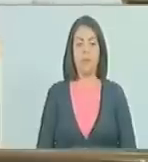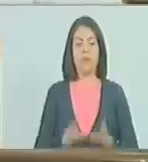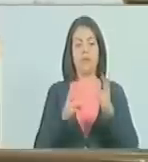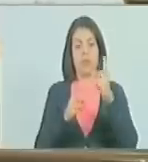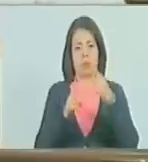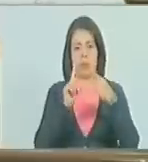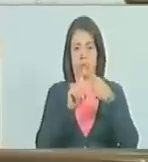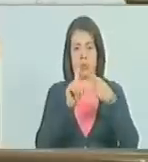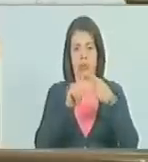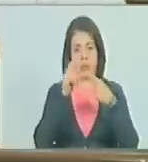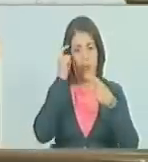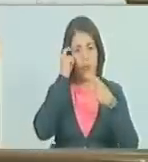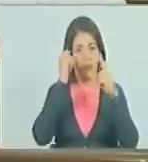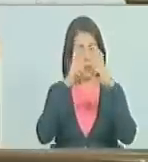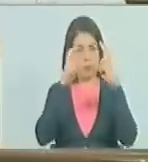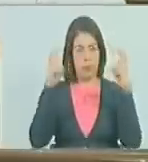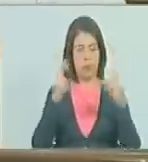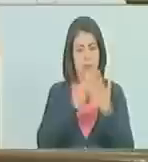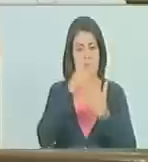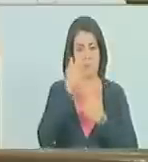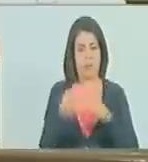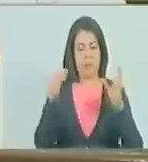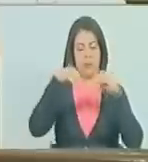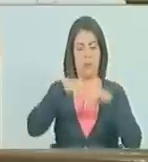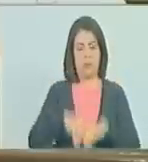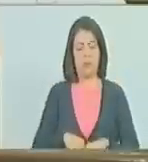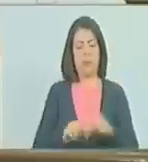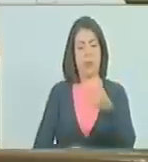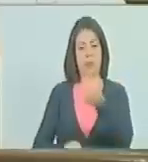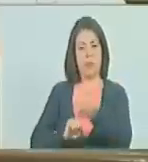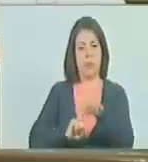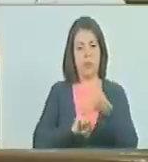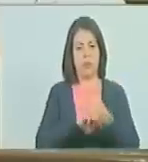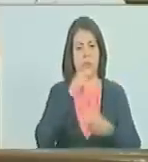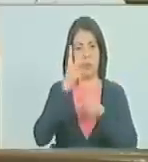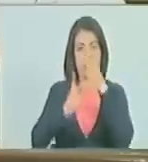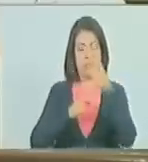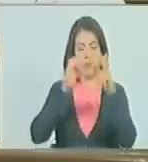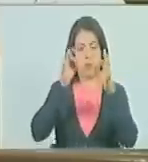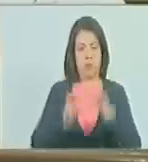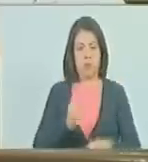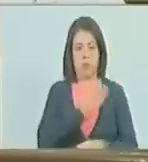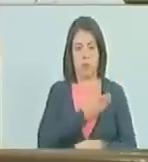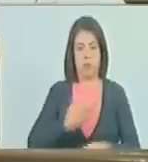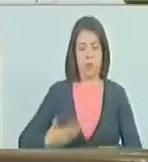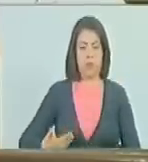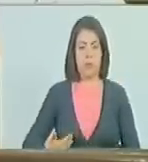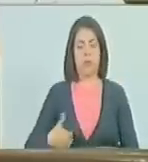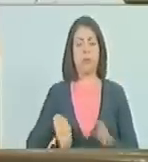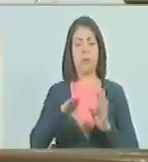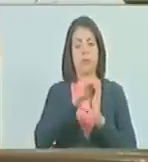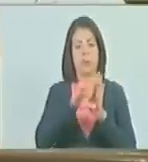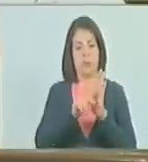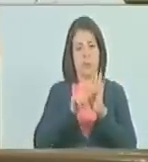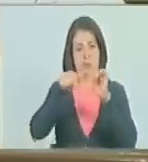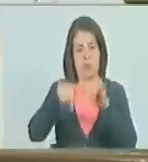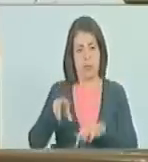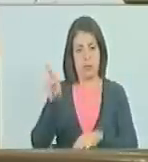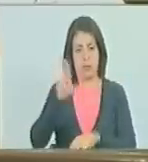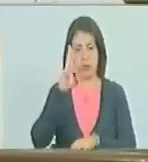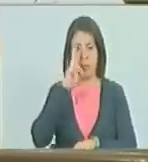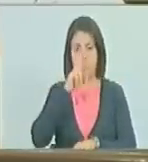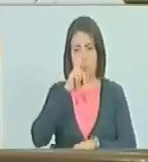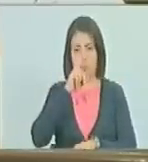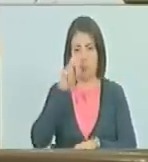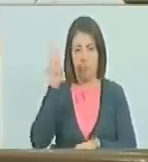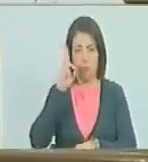número uno del orden del día. Proyecto de acuerdo en respaldo a las visitas oficiales del presidente constitucional de la República